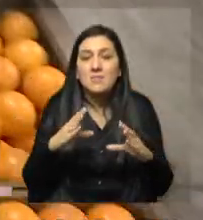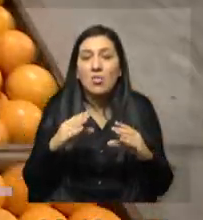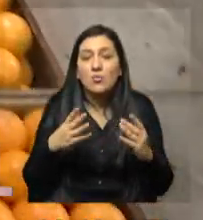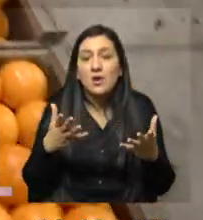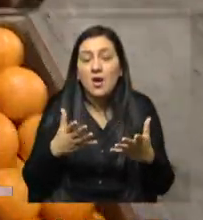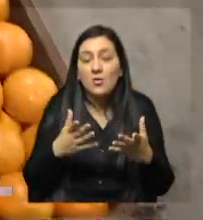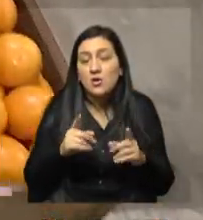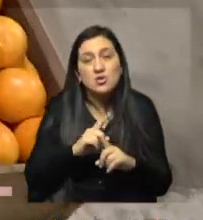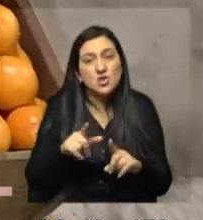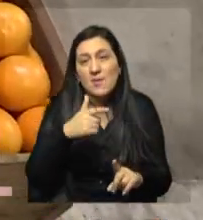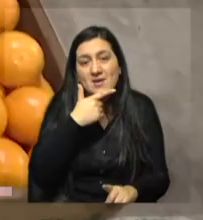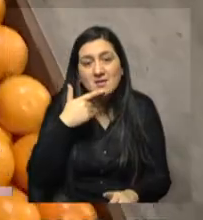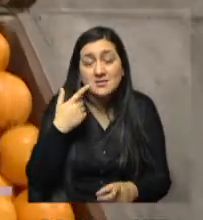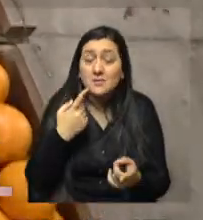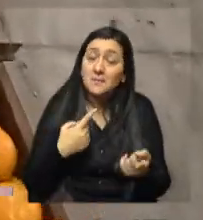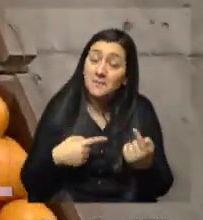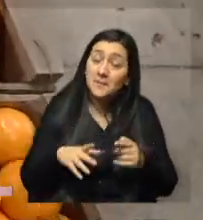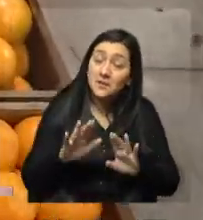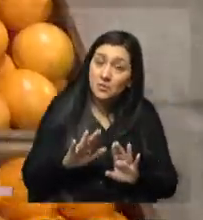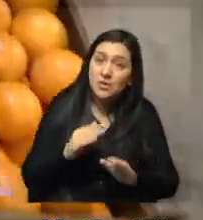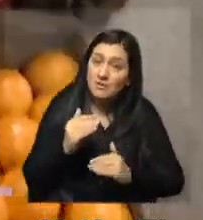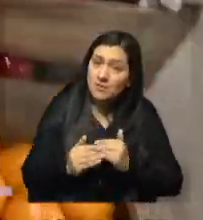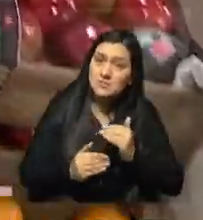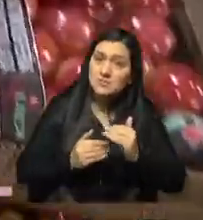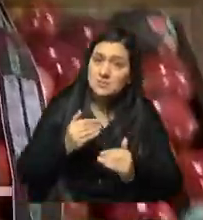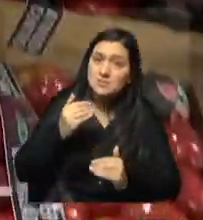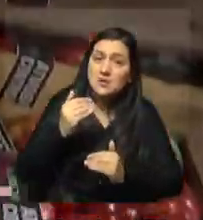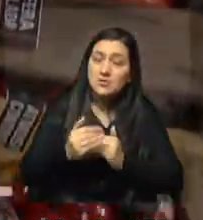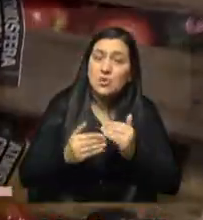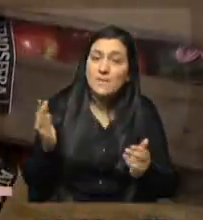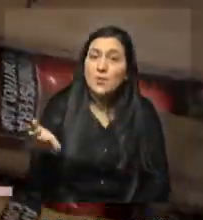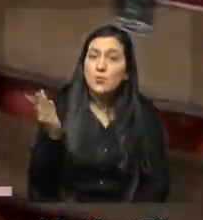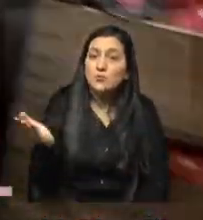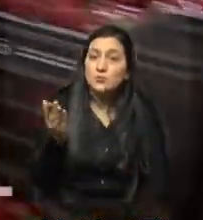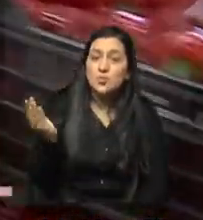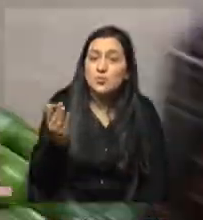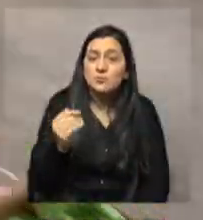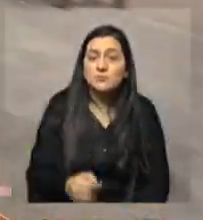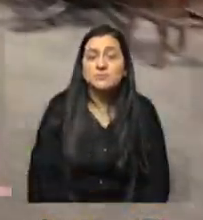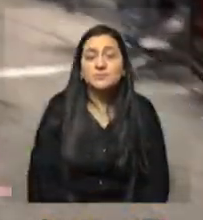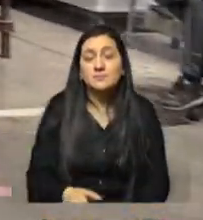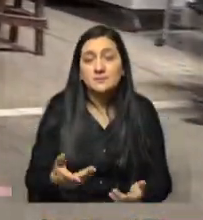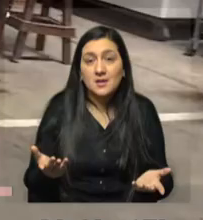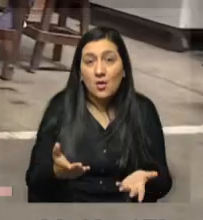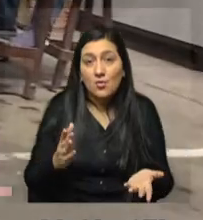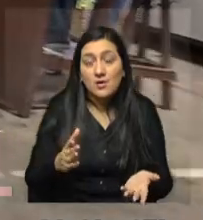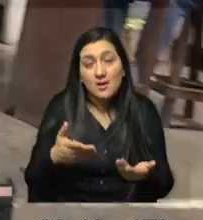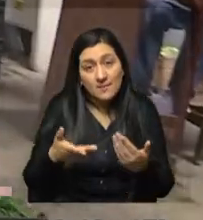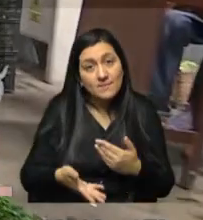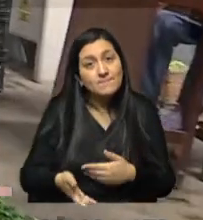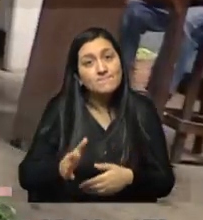temprana no son de las más ricas, pero que viene avanzando la zafra, así que es un producto que de aquí en más va a